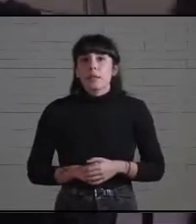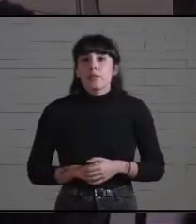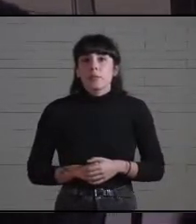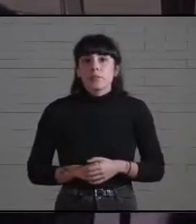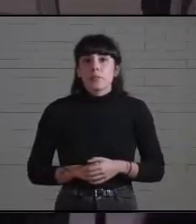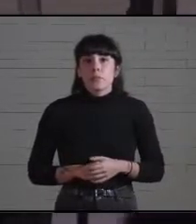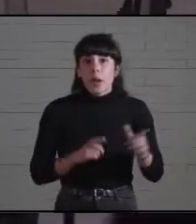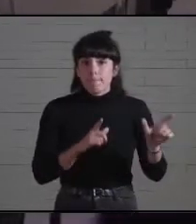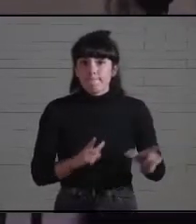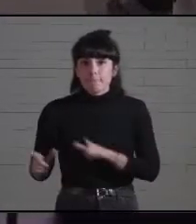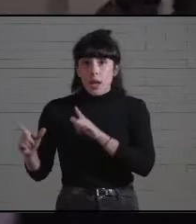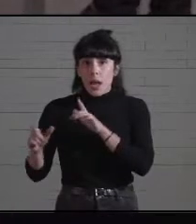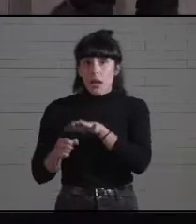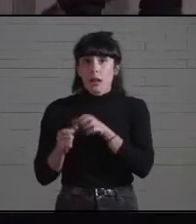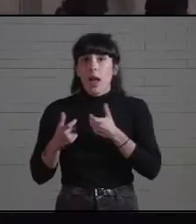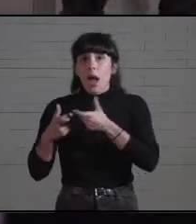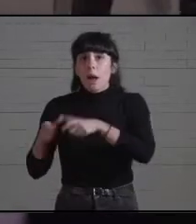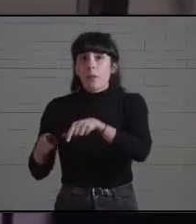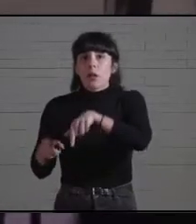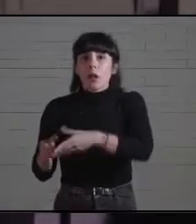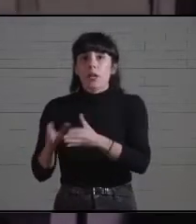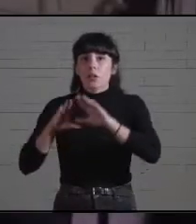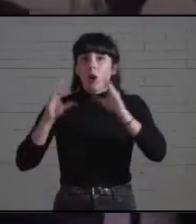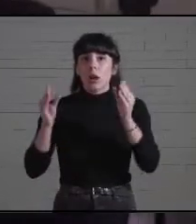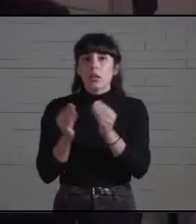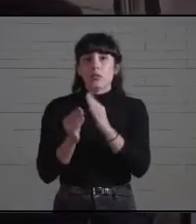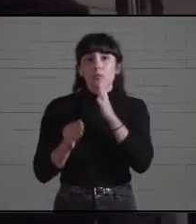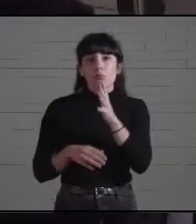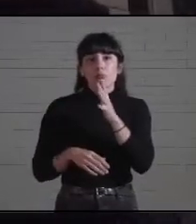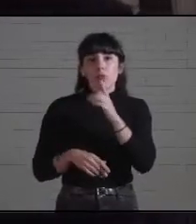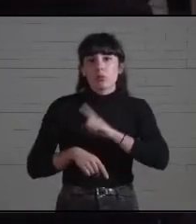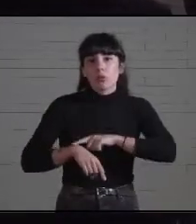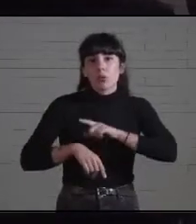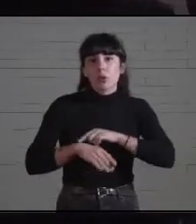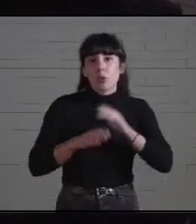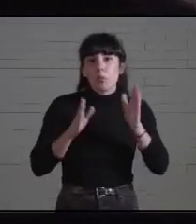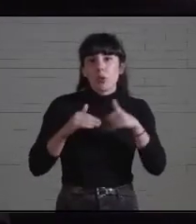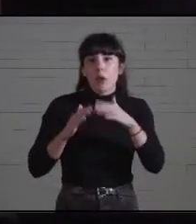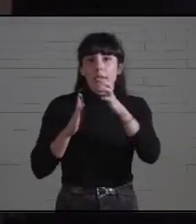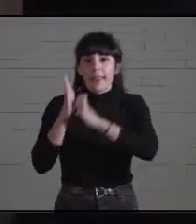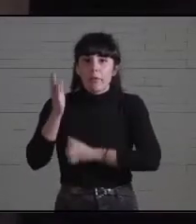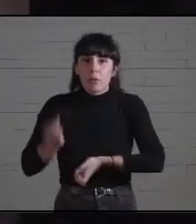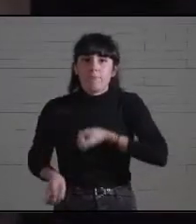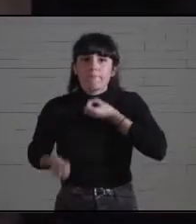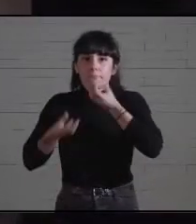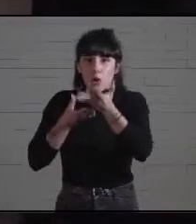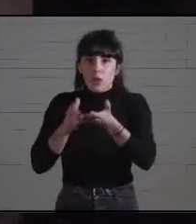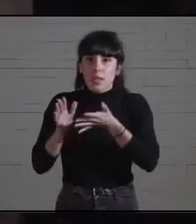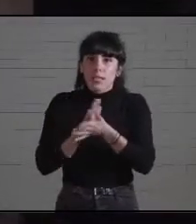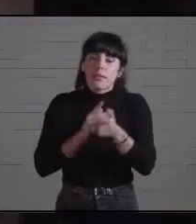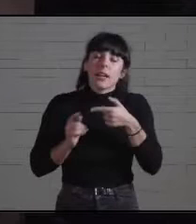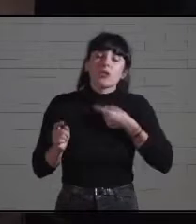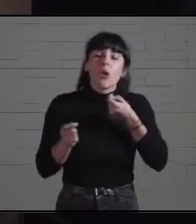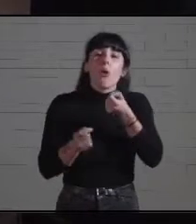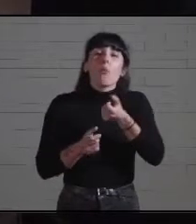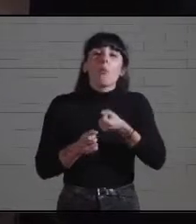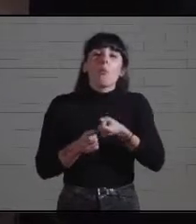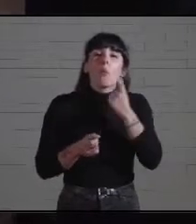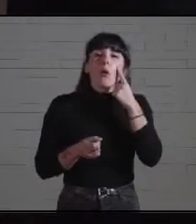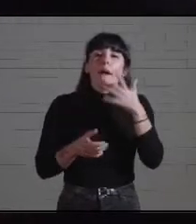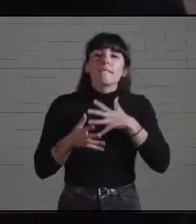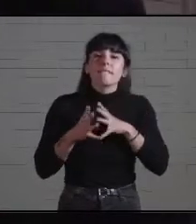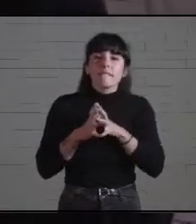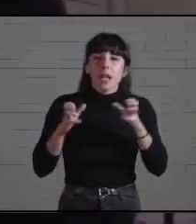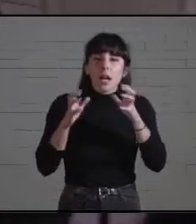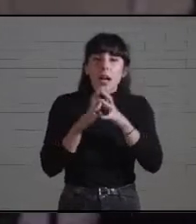En este apartado yo voy aquí a resumir, porque no tengo tiempo de contar todo el informe, esto es un poco abrir boca, ¿no?, para que